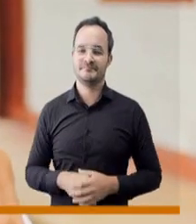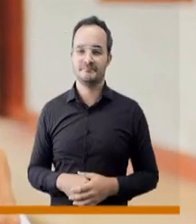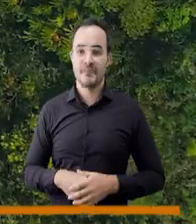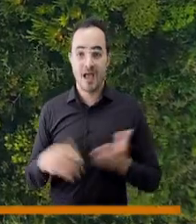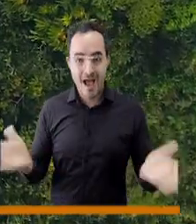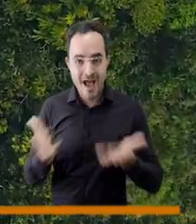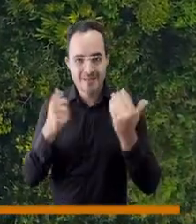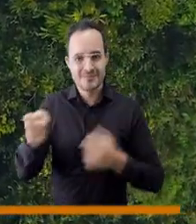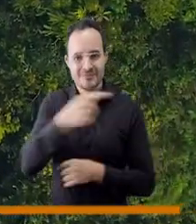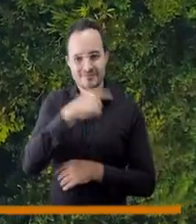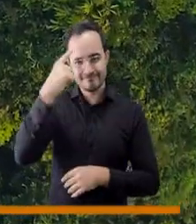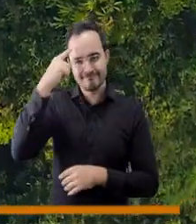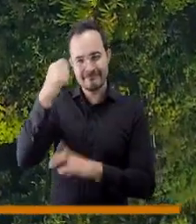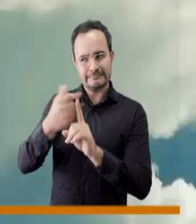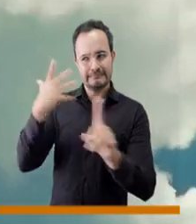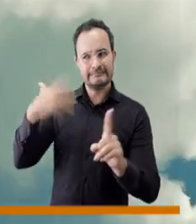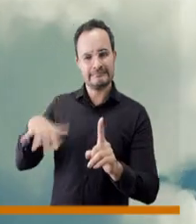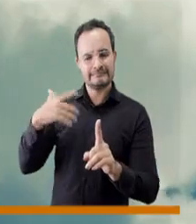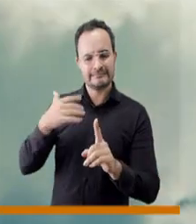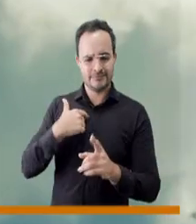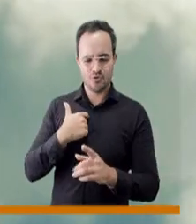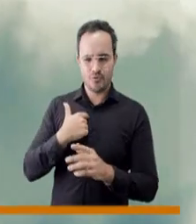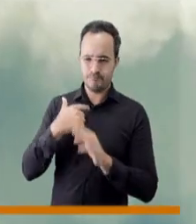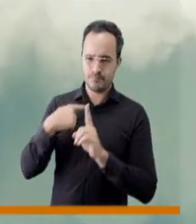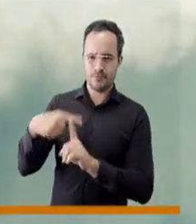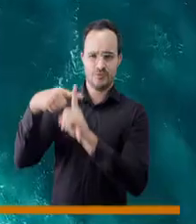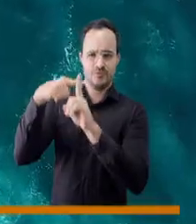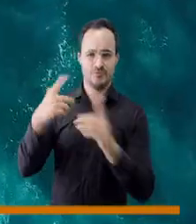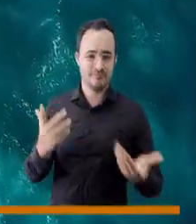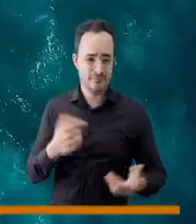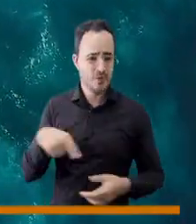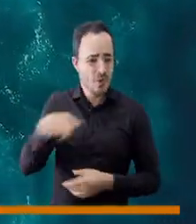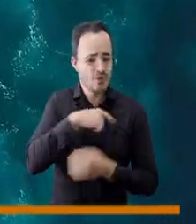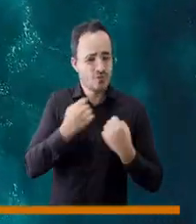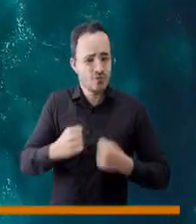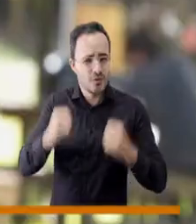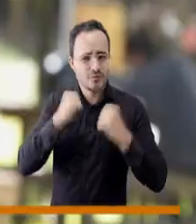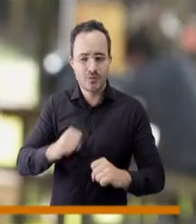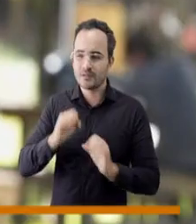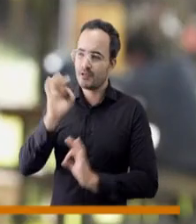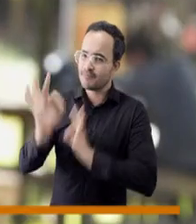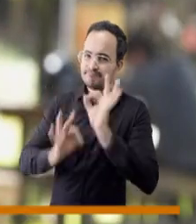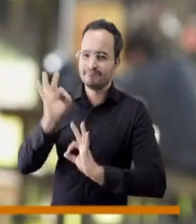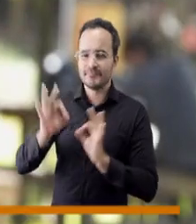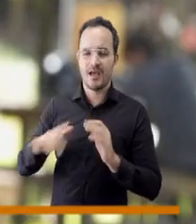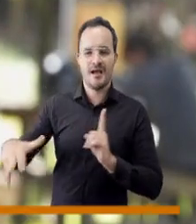ambiental. Anímate a mejorar tu impacto en el medio ambiente. Así ponemos un